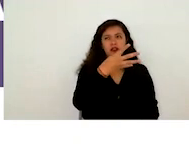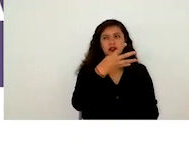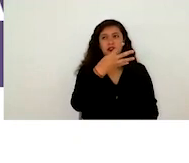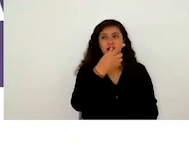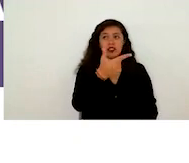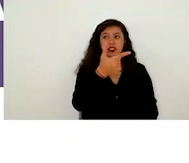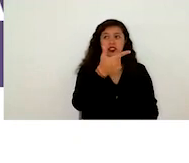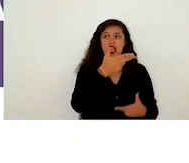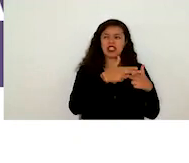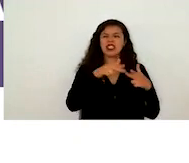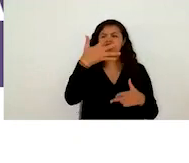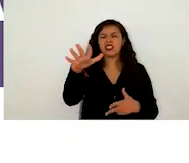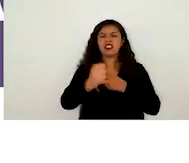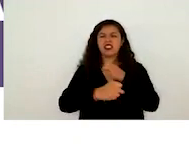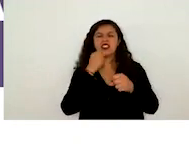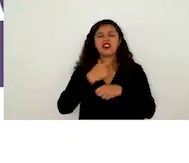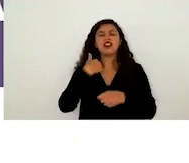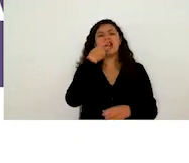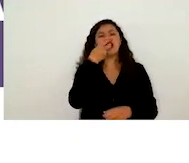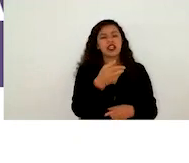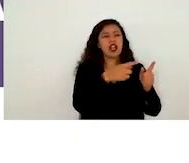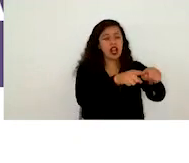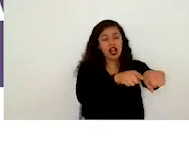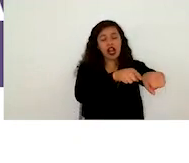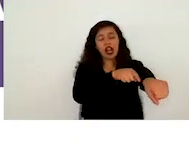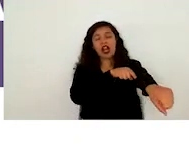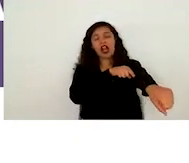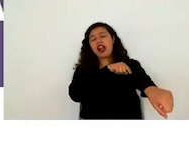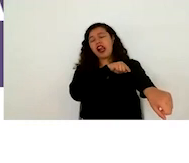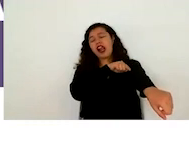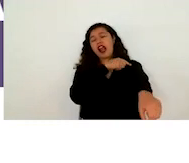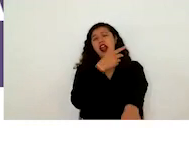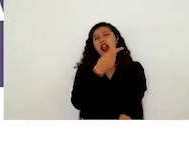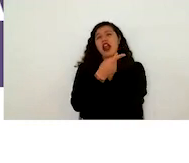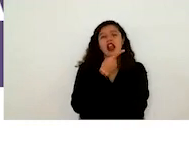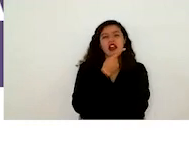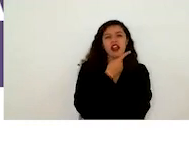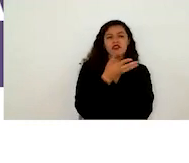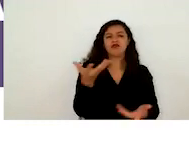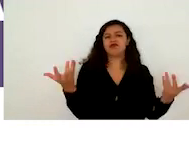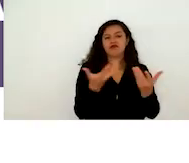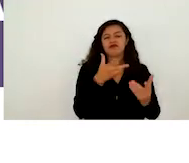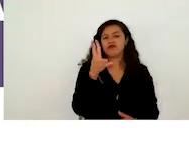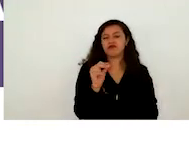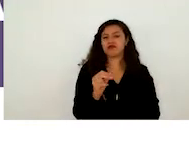si usted es la calificación muy larga muy larga muy larga muy larga no lo van a hacer ustedes hablan es brutal que te elige